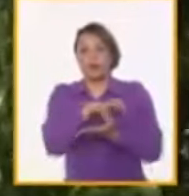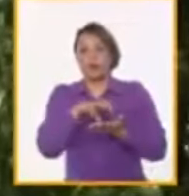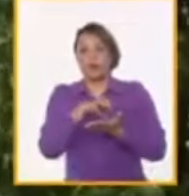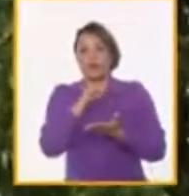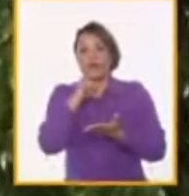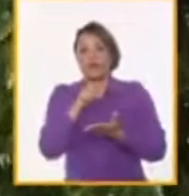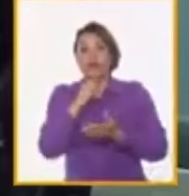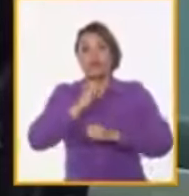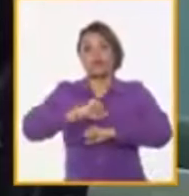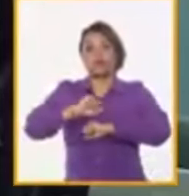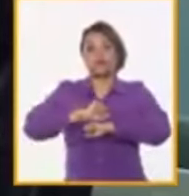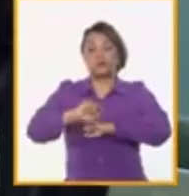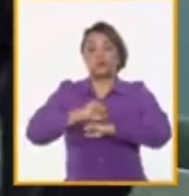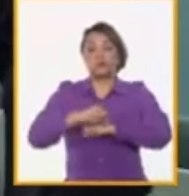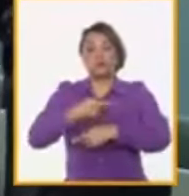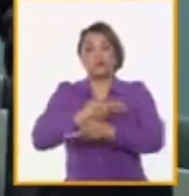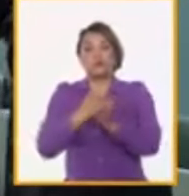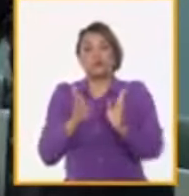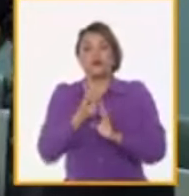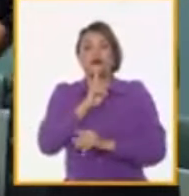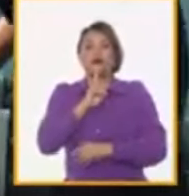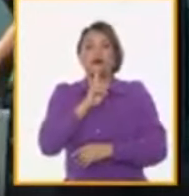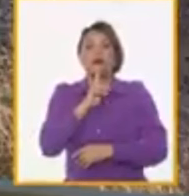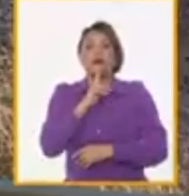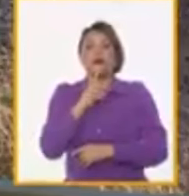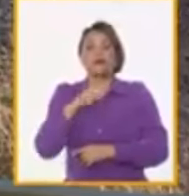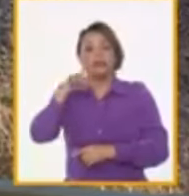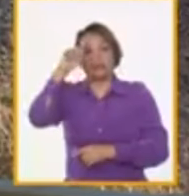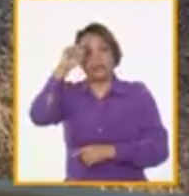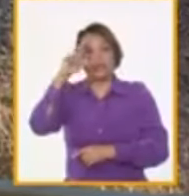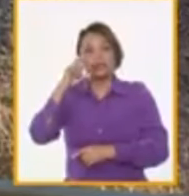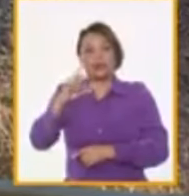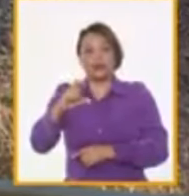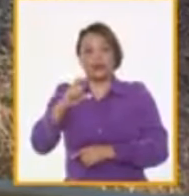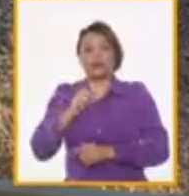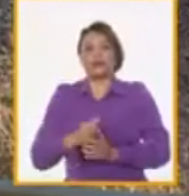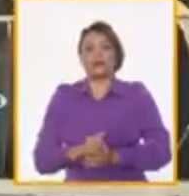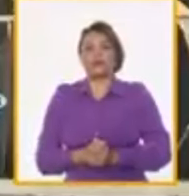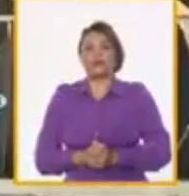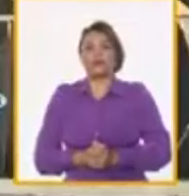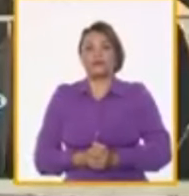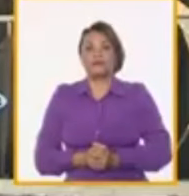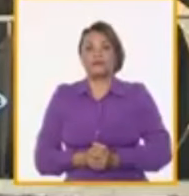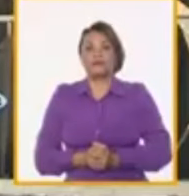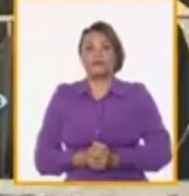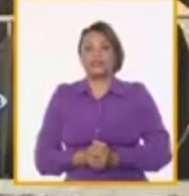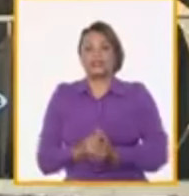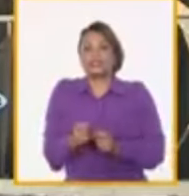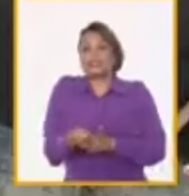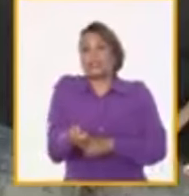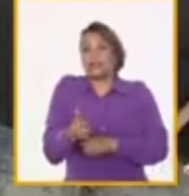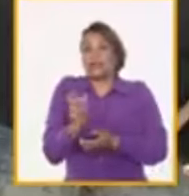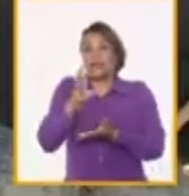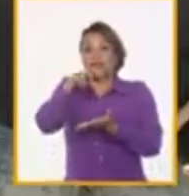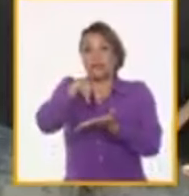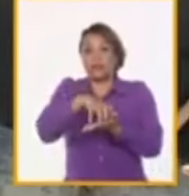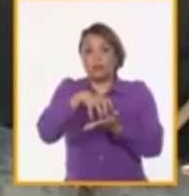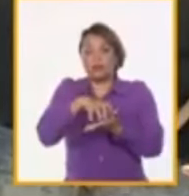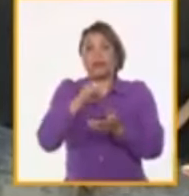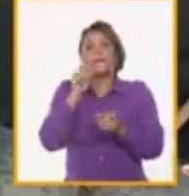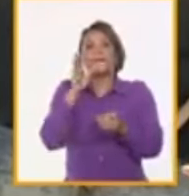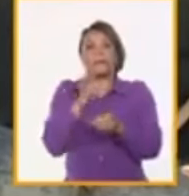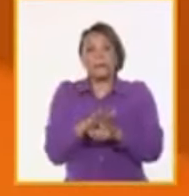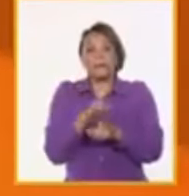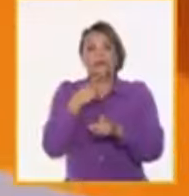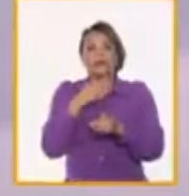de las fuentes que suministran agua a Santa Clara. En la periferia de la ciudad comienza el trazado